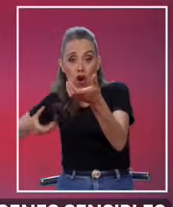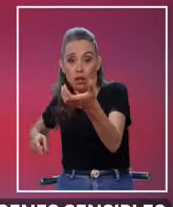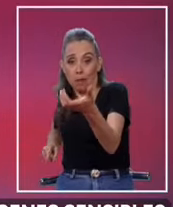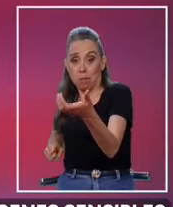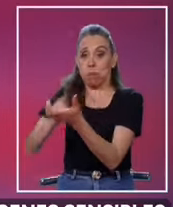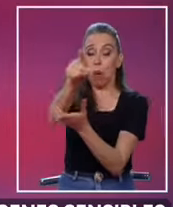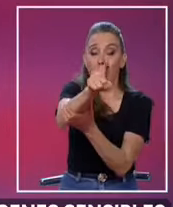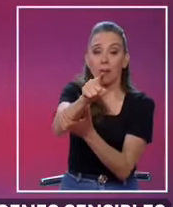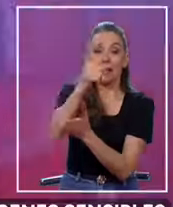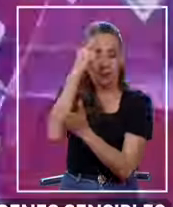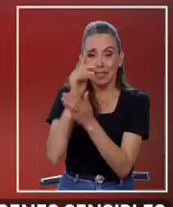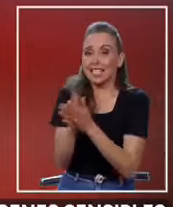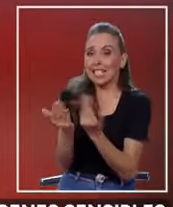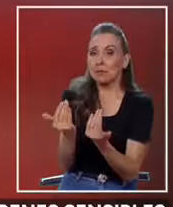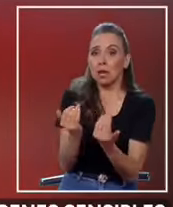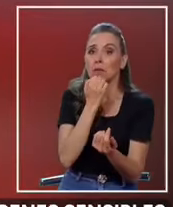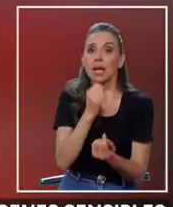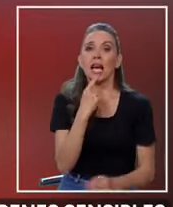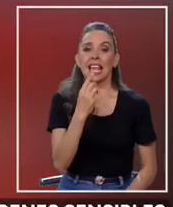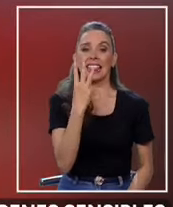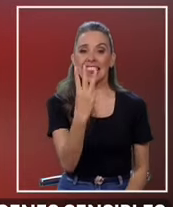salió como estaba presupuestado